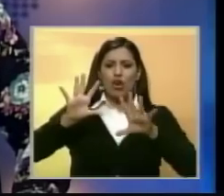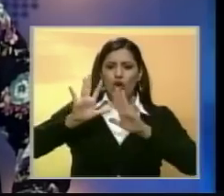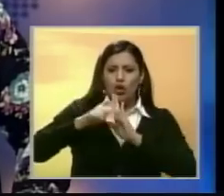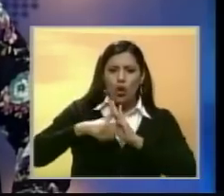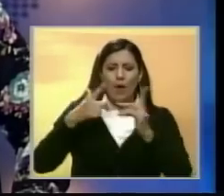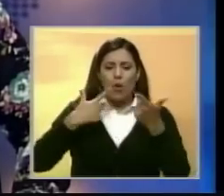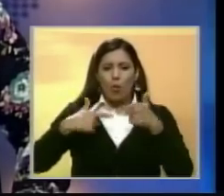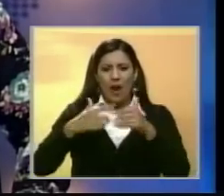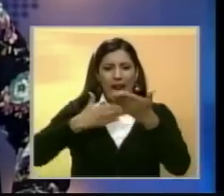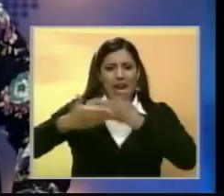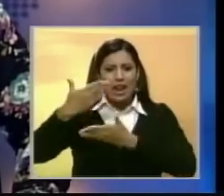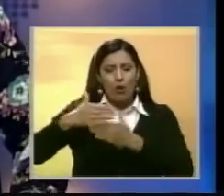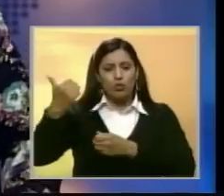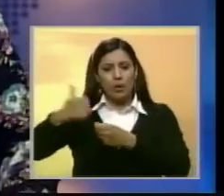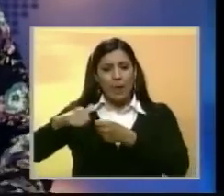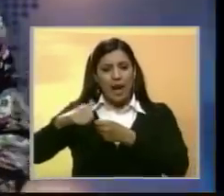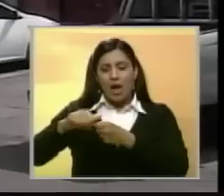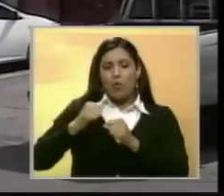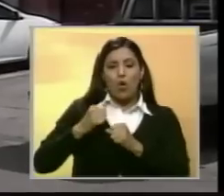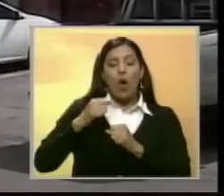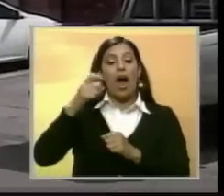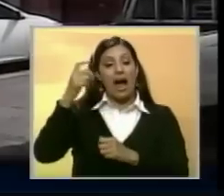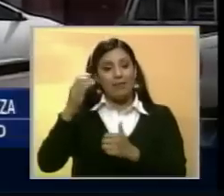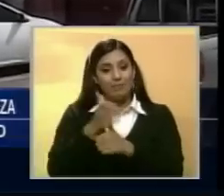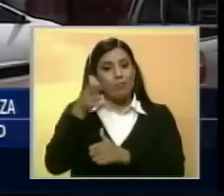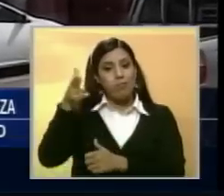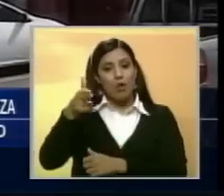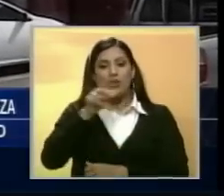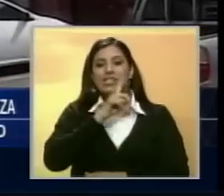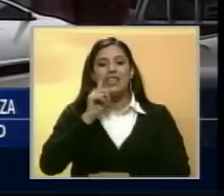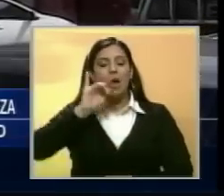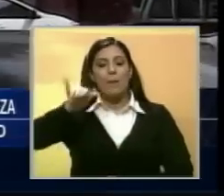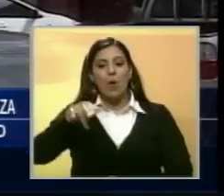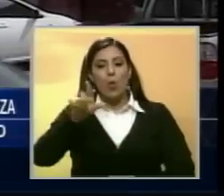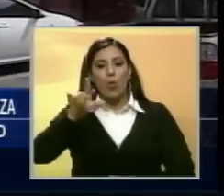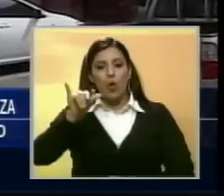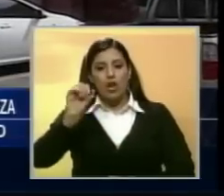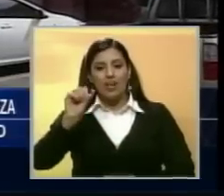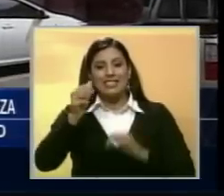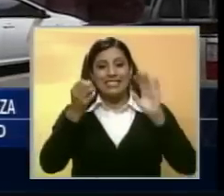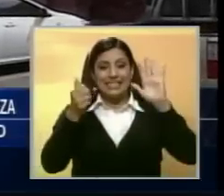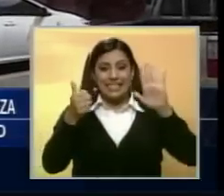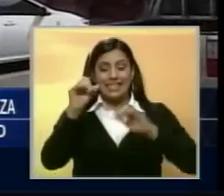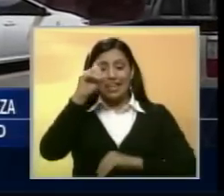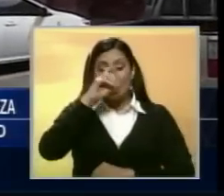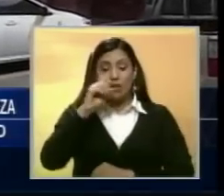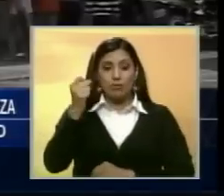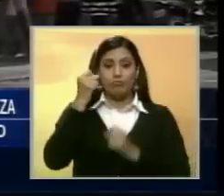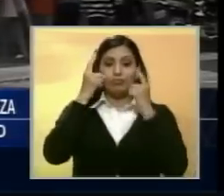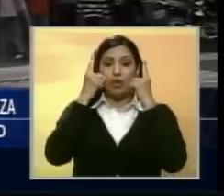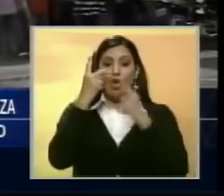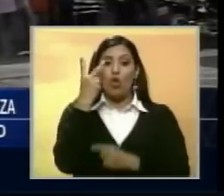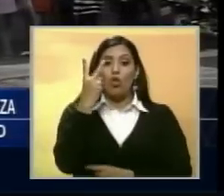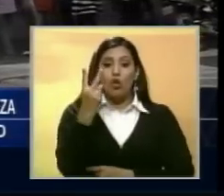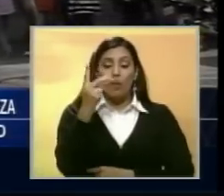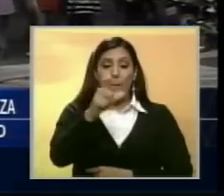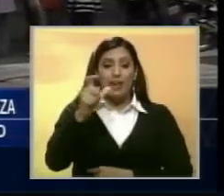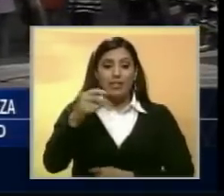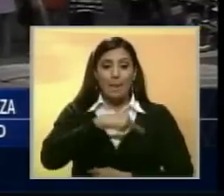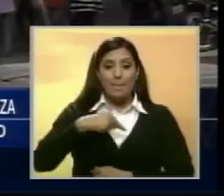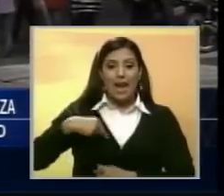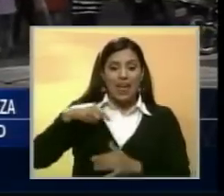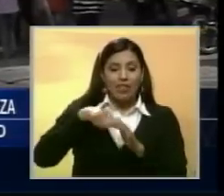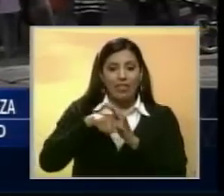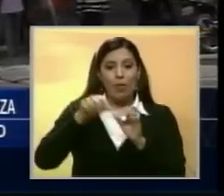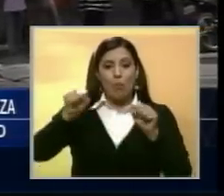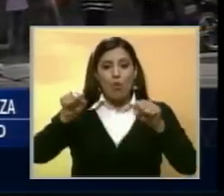en el sector Cañada Honda de Maracaibo. La víctima fue identificada como Julio Loaiza, de 60 años. Fue sorprendida por 2 delincuentes que llegaron